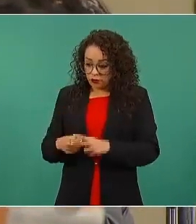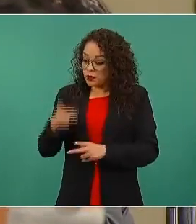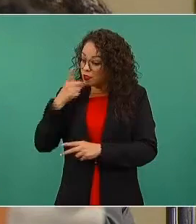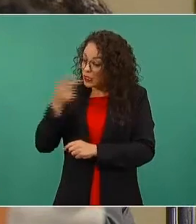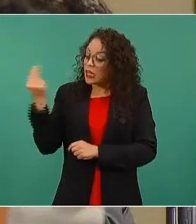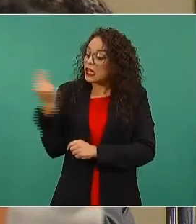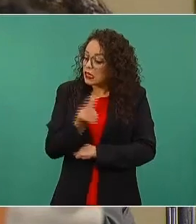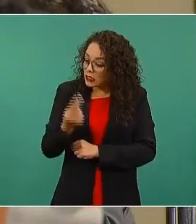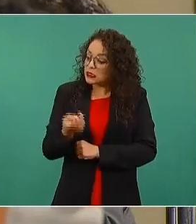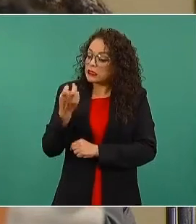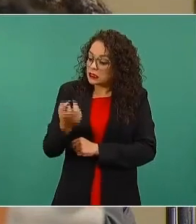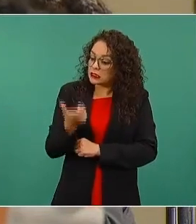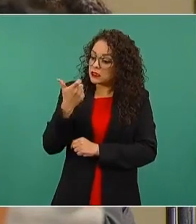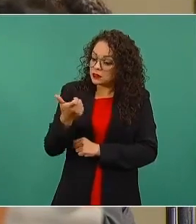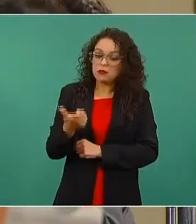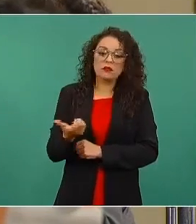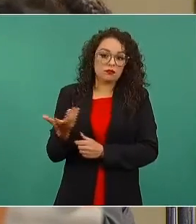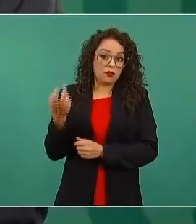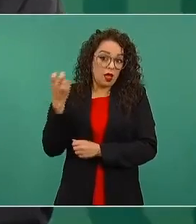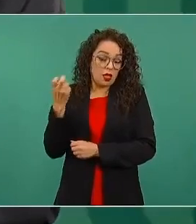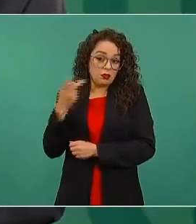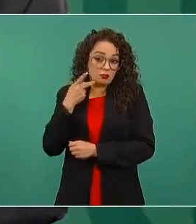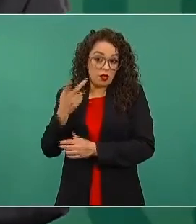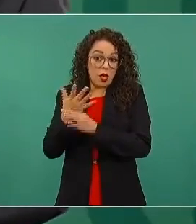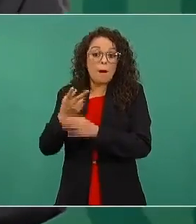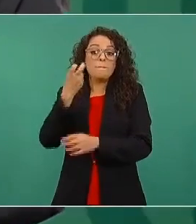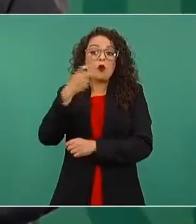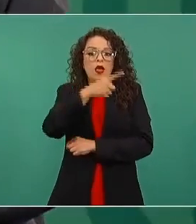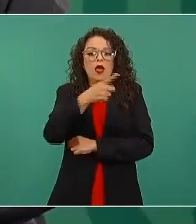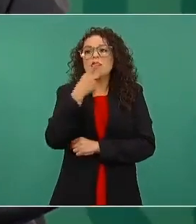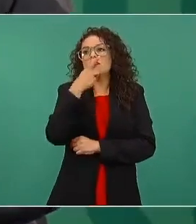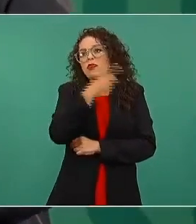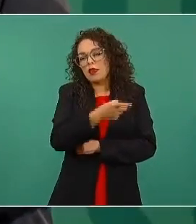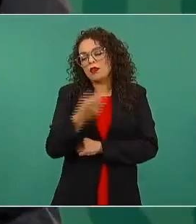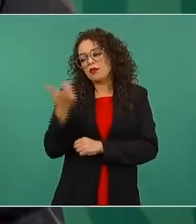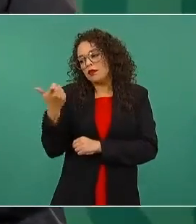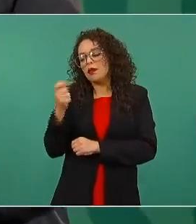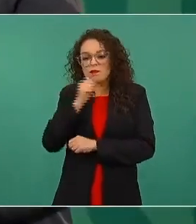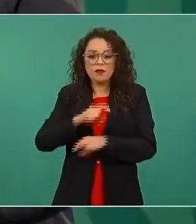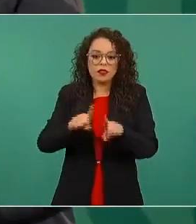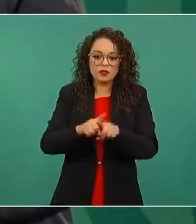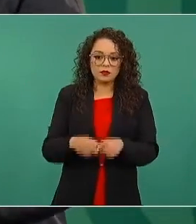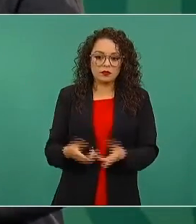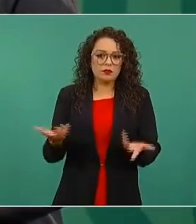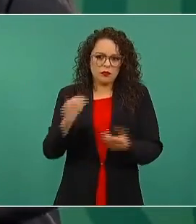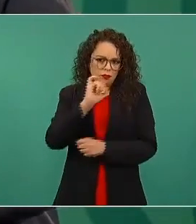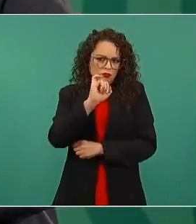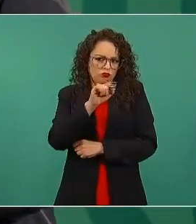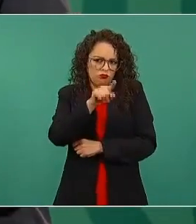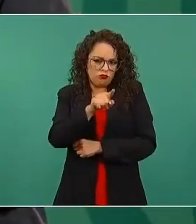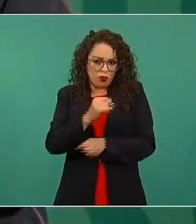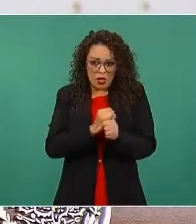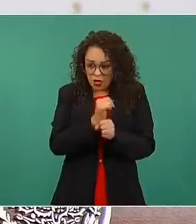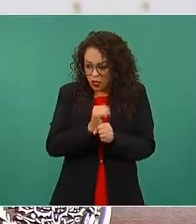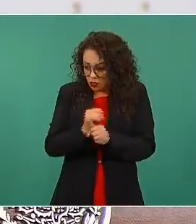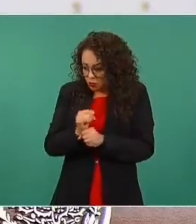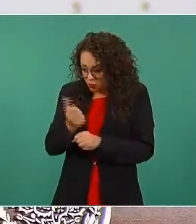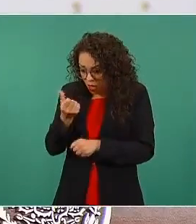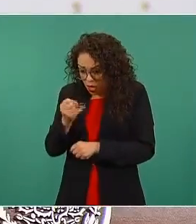requería ese dinero. Sí. Es lo que dicen. Pues, no. De ahí lo saca. Pues todo mundo hace estudios así, ¿no? O